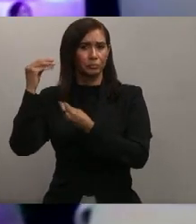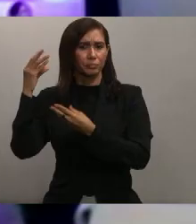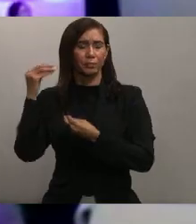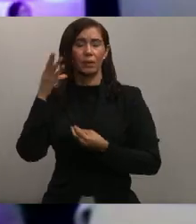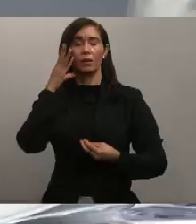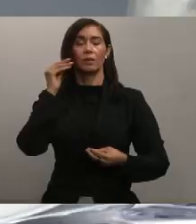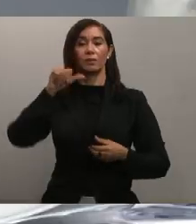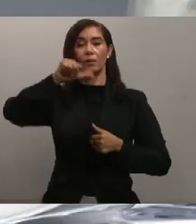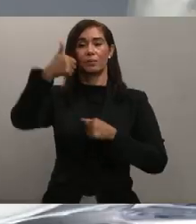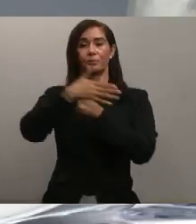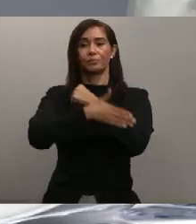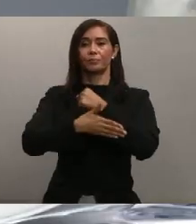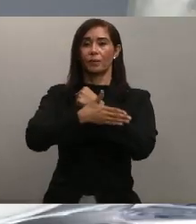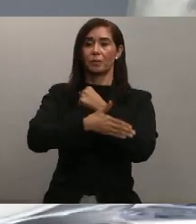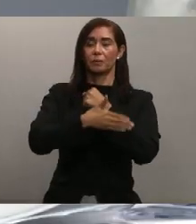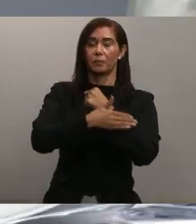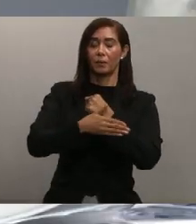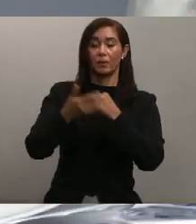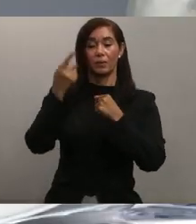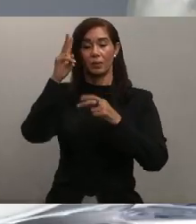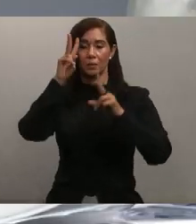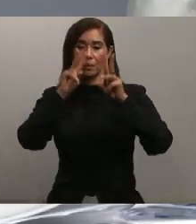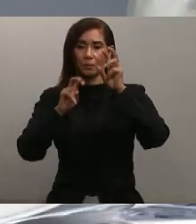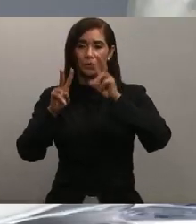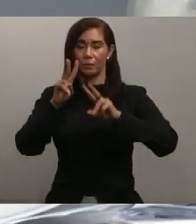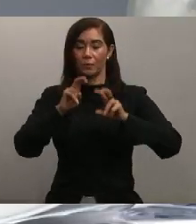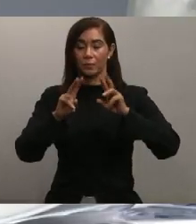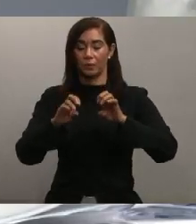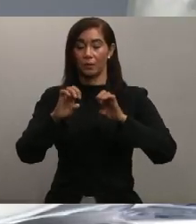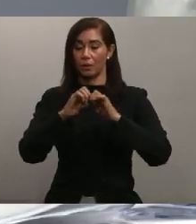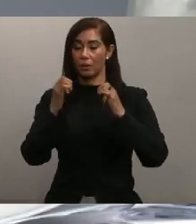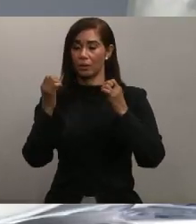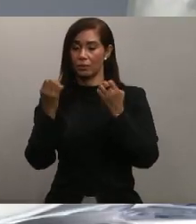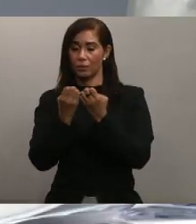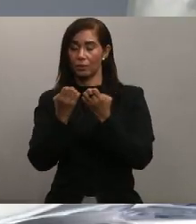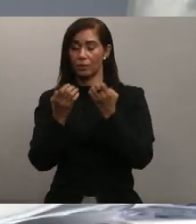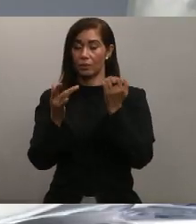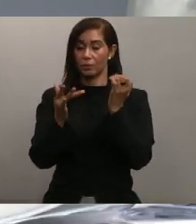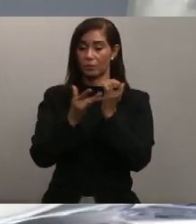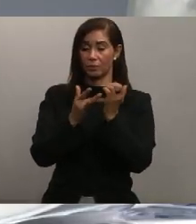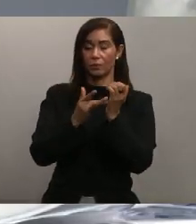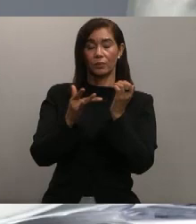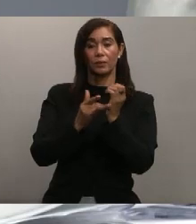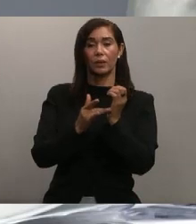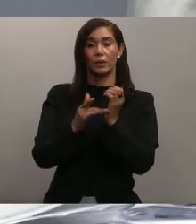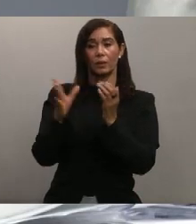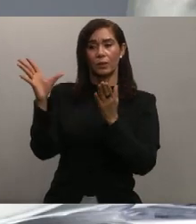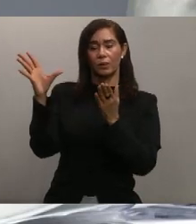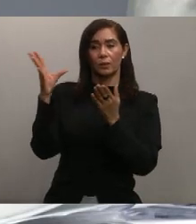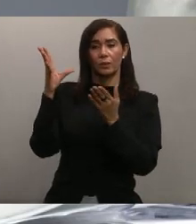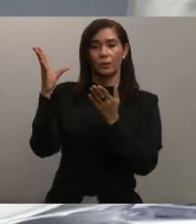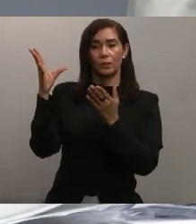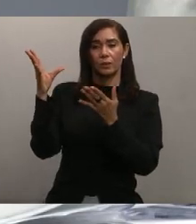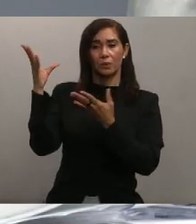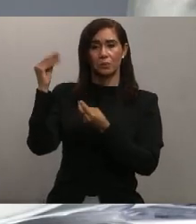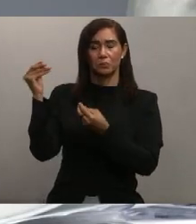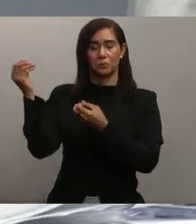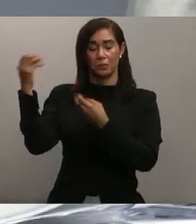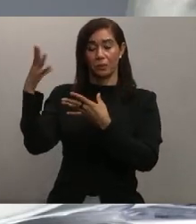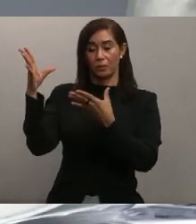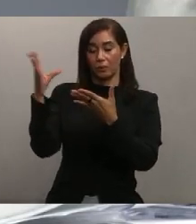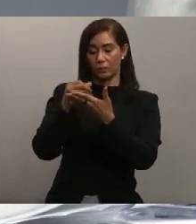de los diferentes países. Vamos con los equipos técnicos del Ministerio llevando, dando